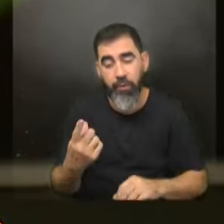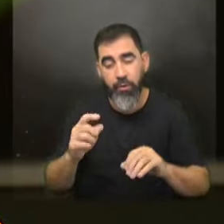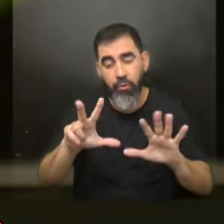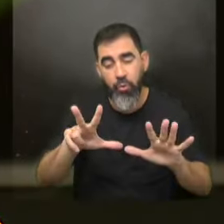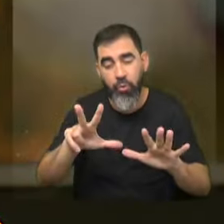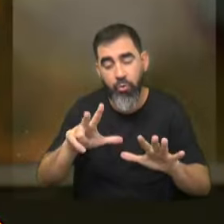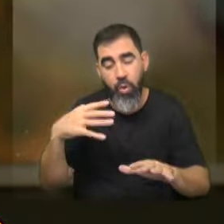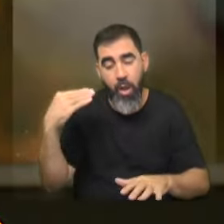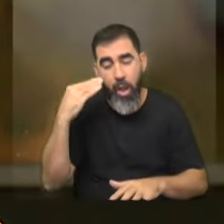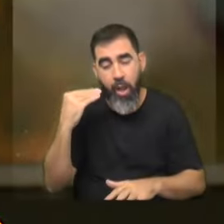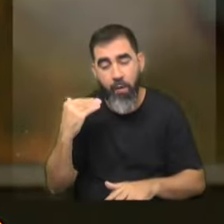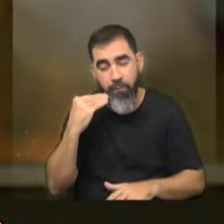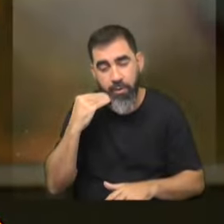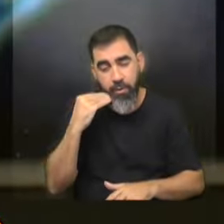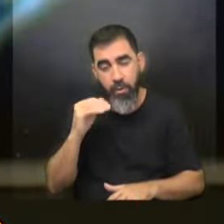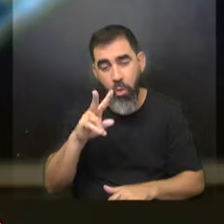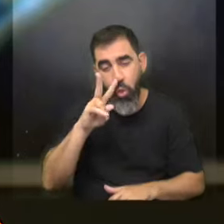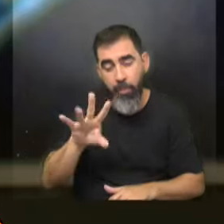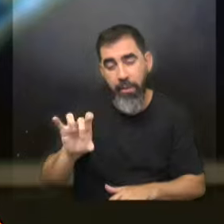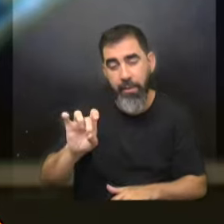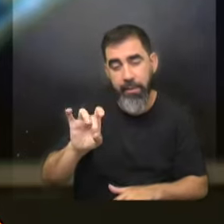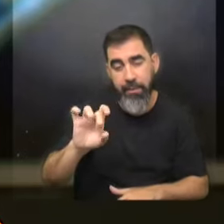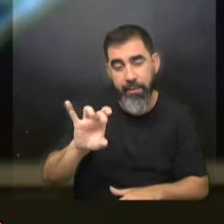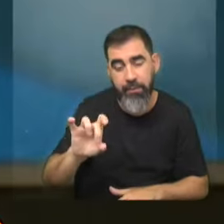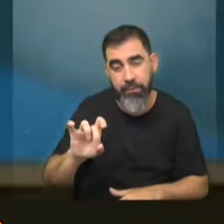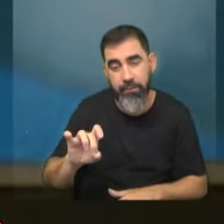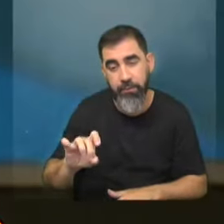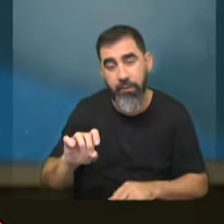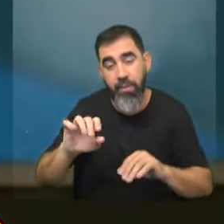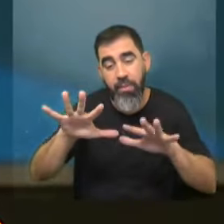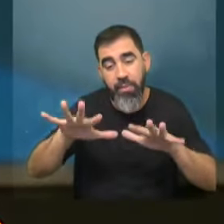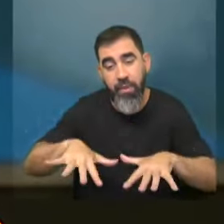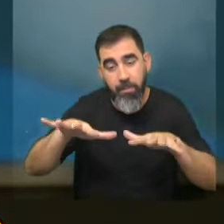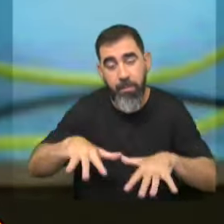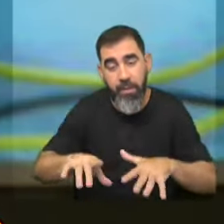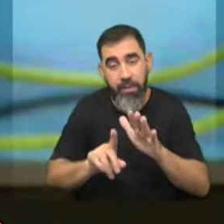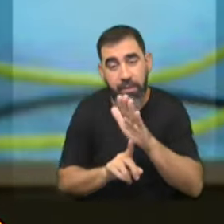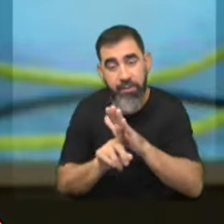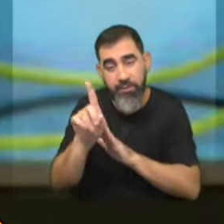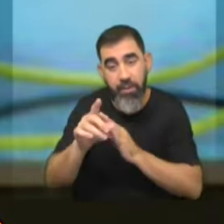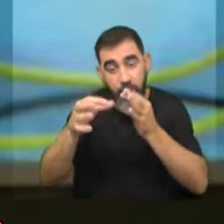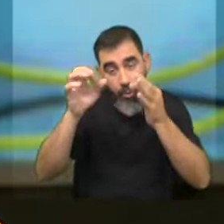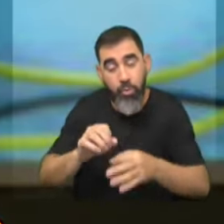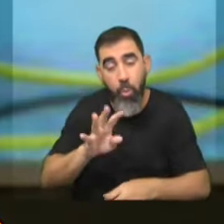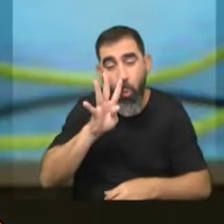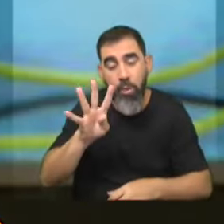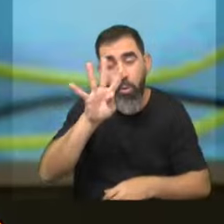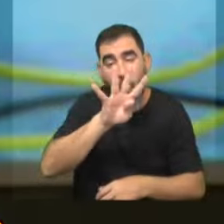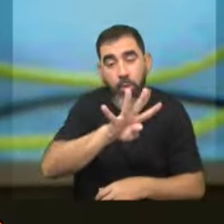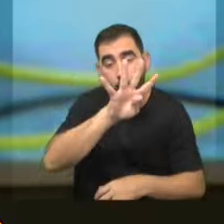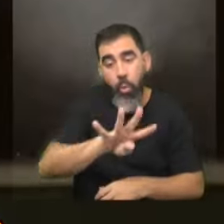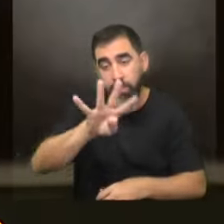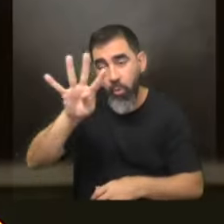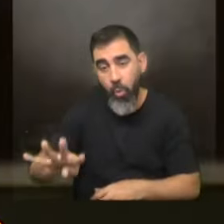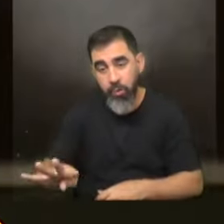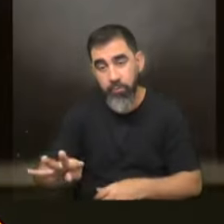de abril de 2015, que fueron 10 meses después del lanzamiento, justo era 4.444 órbitas.